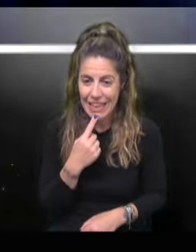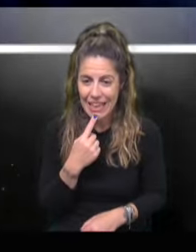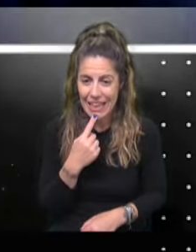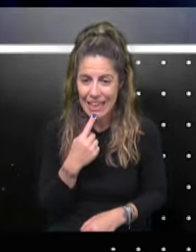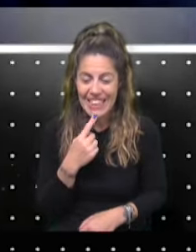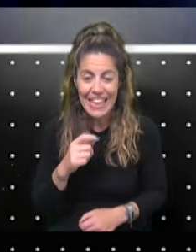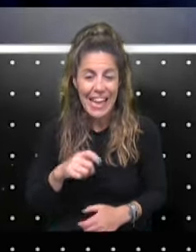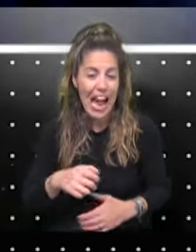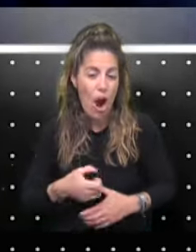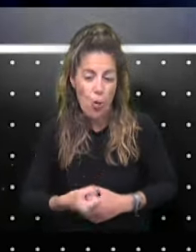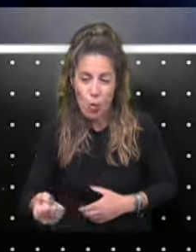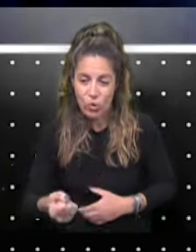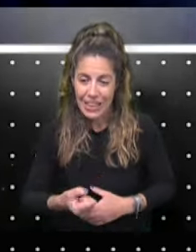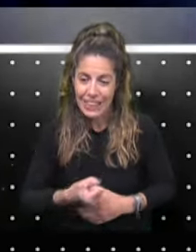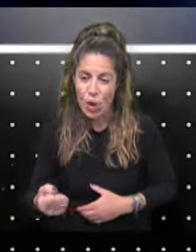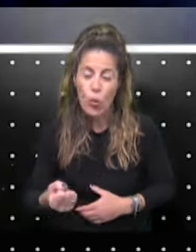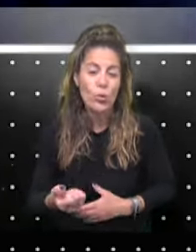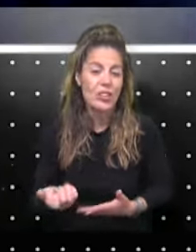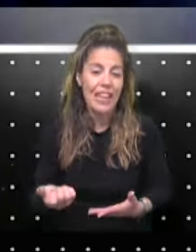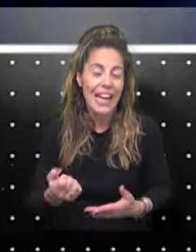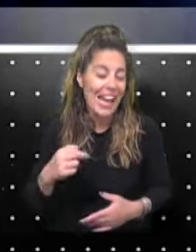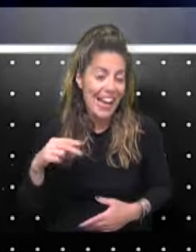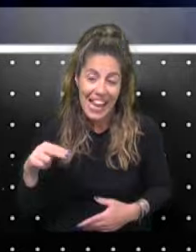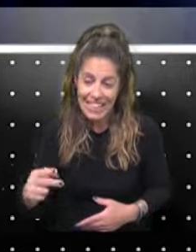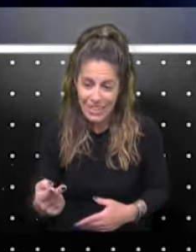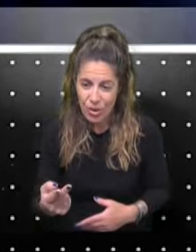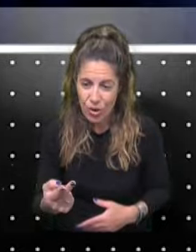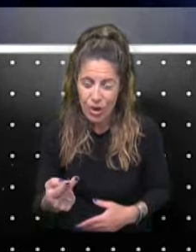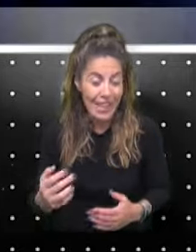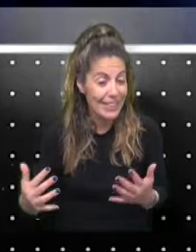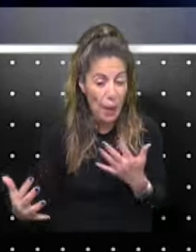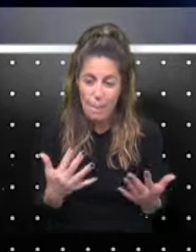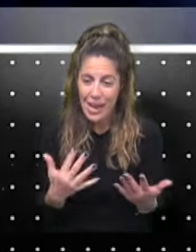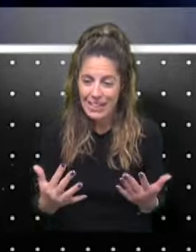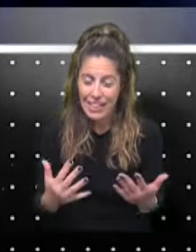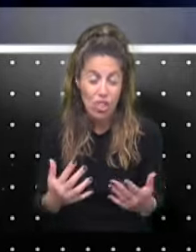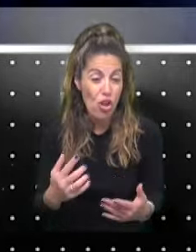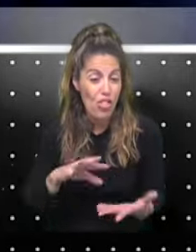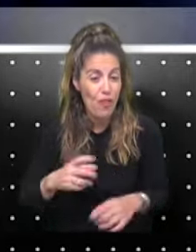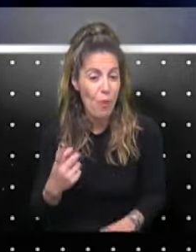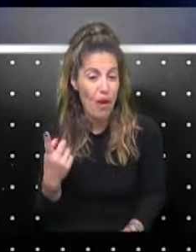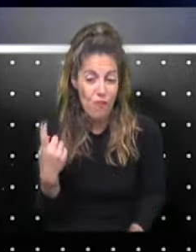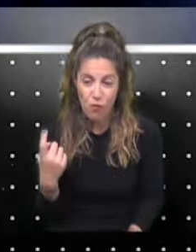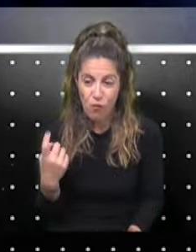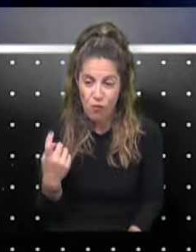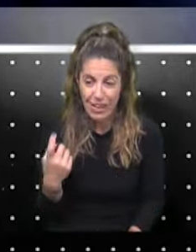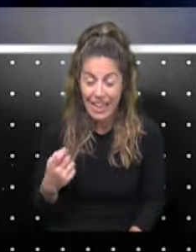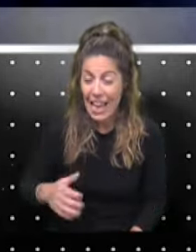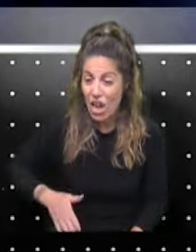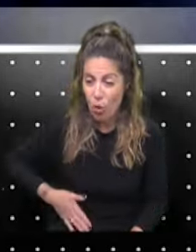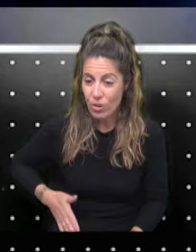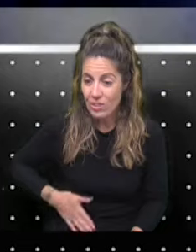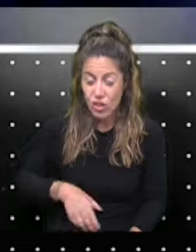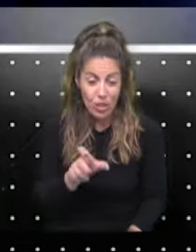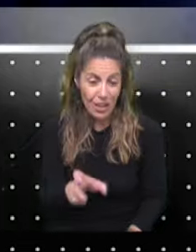ajuste de ajuste ortodoxo de ajuste clásico que está impactando de manera muy fuerte en los bolsillos de la población No es